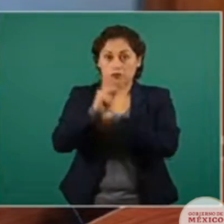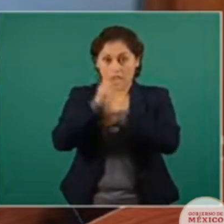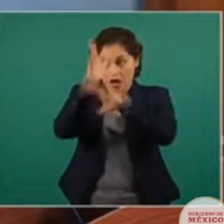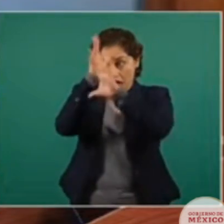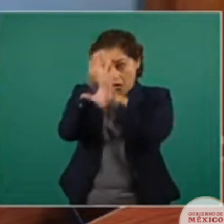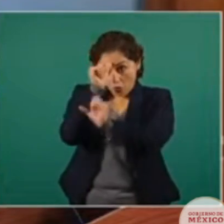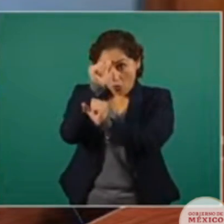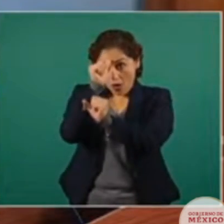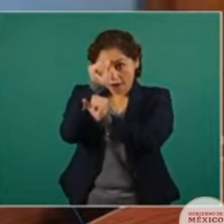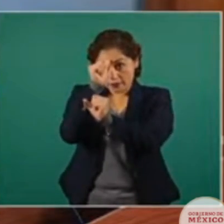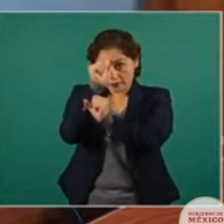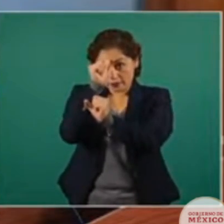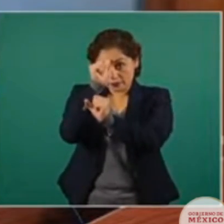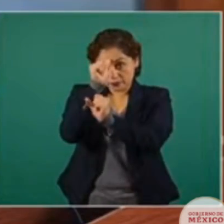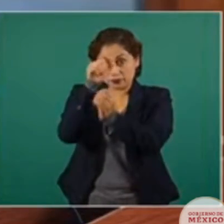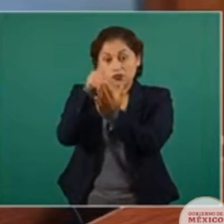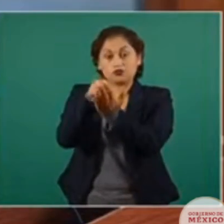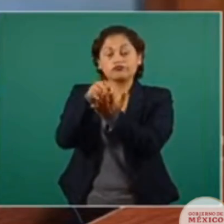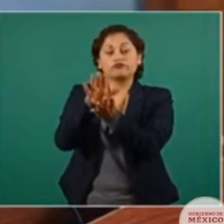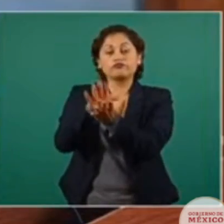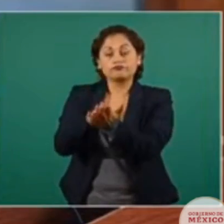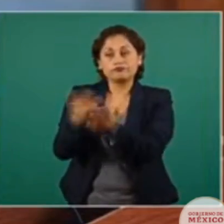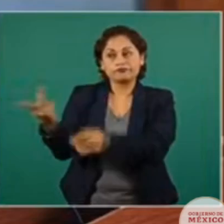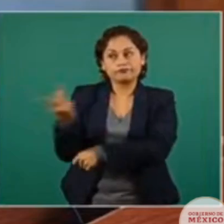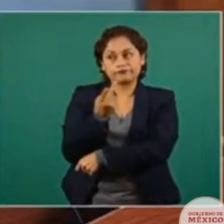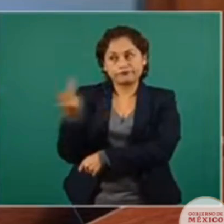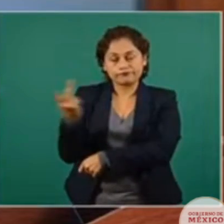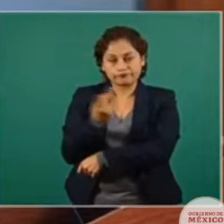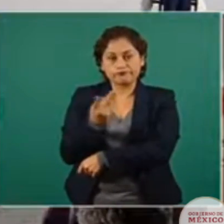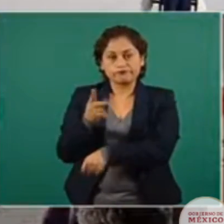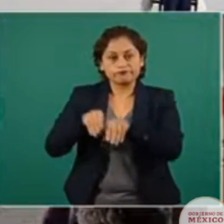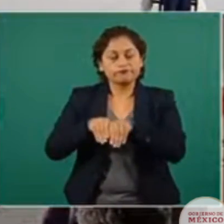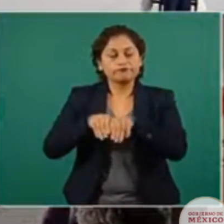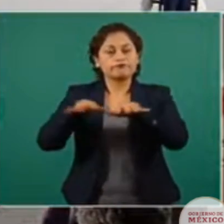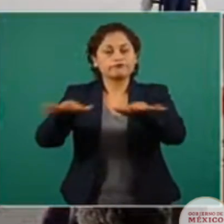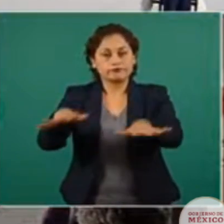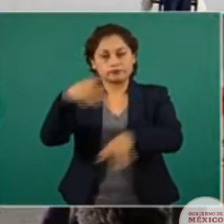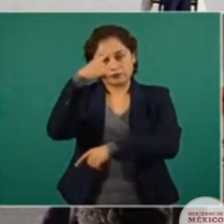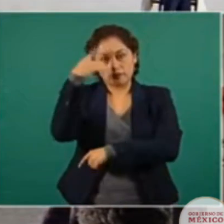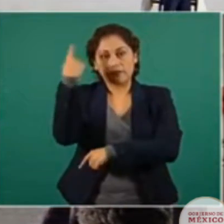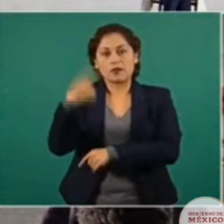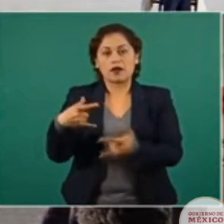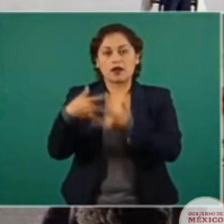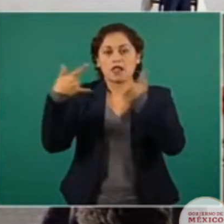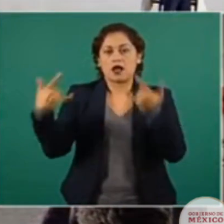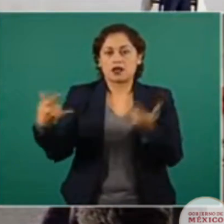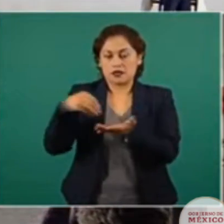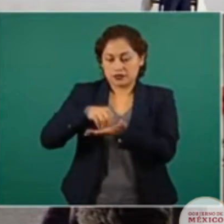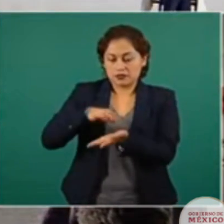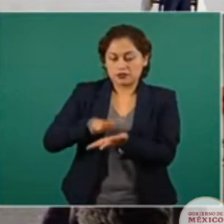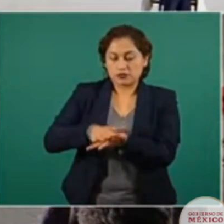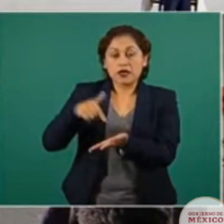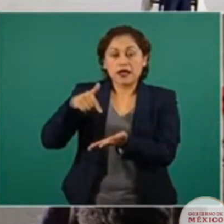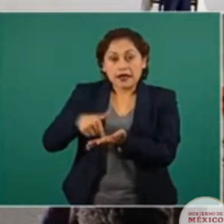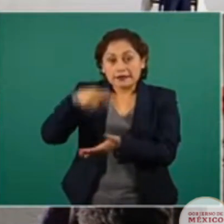un relato compartido, público y socializado de su historia común a fin de iniciar